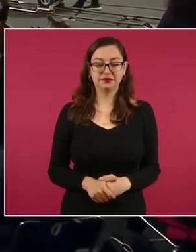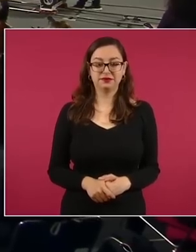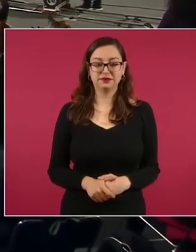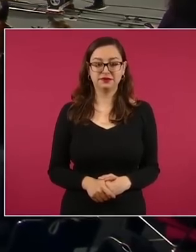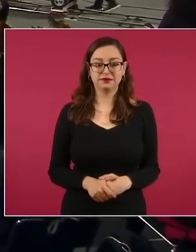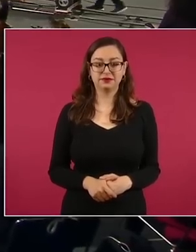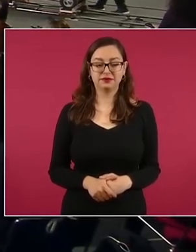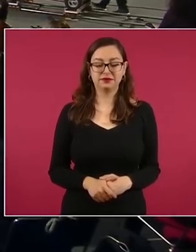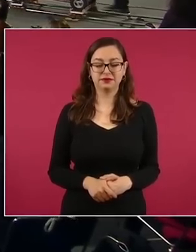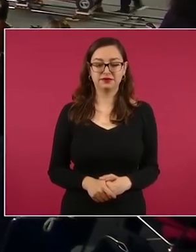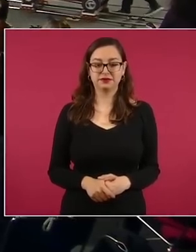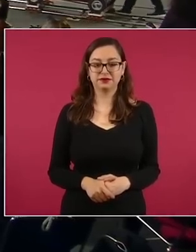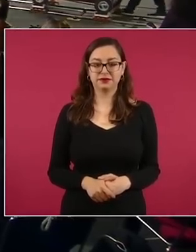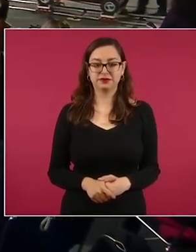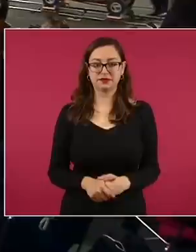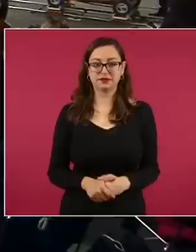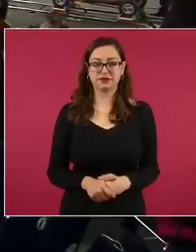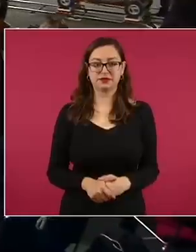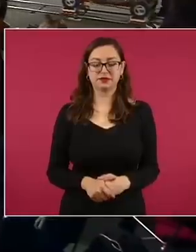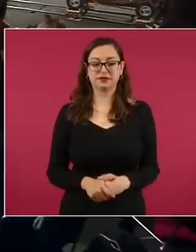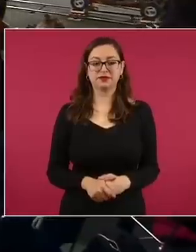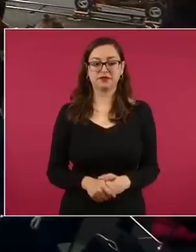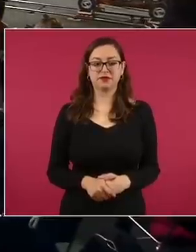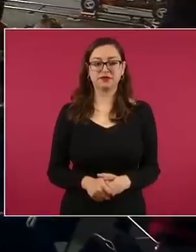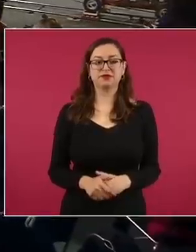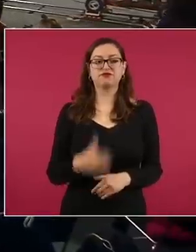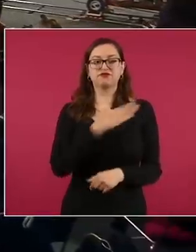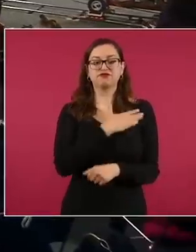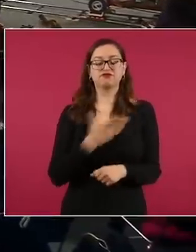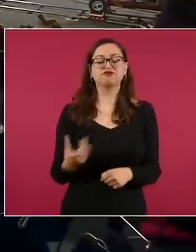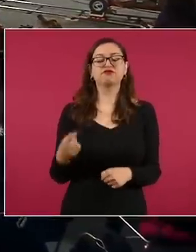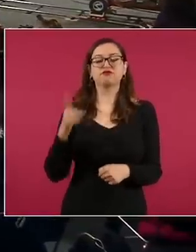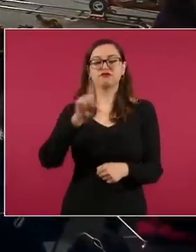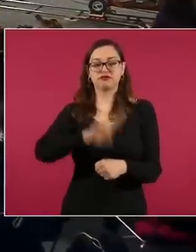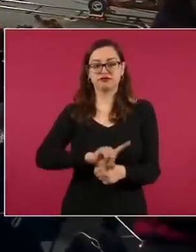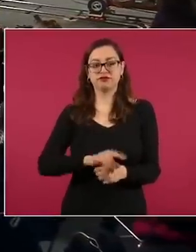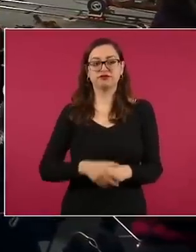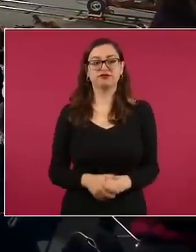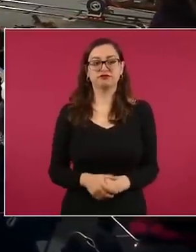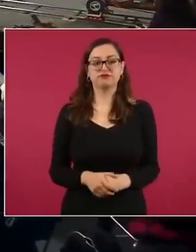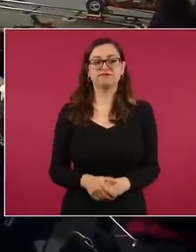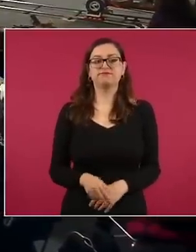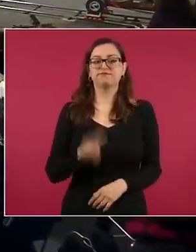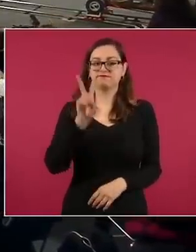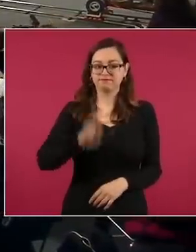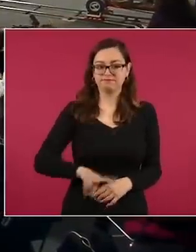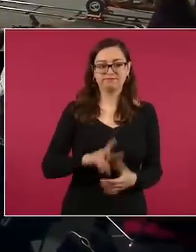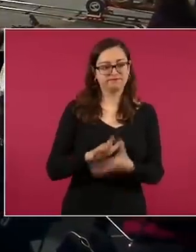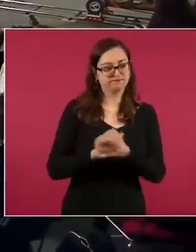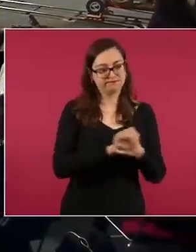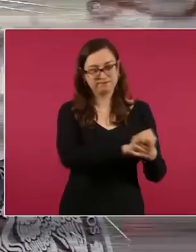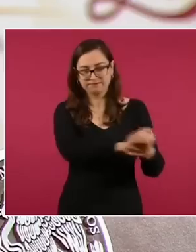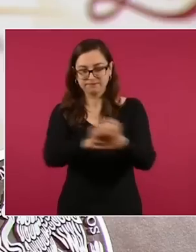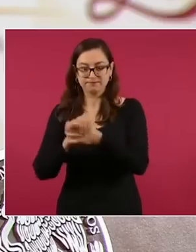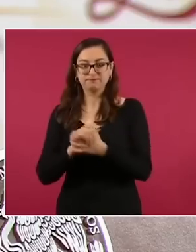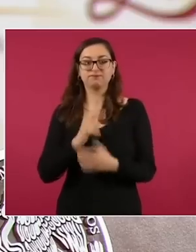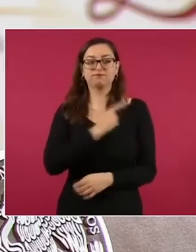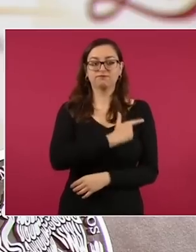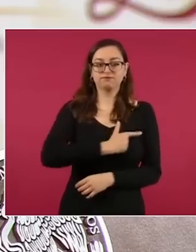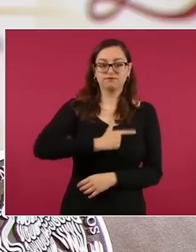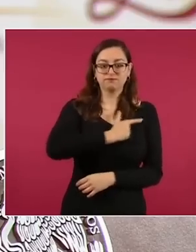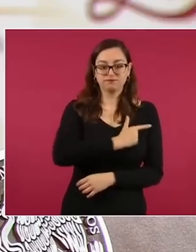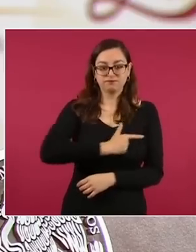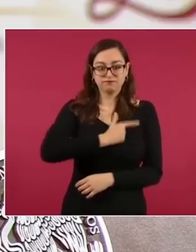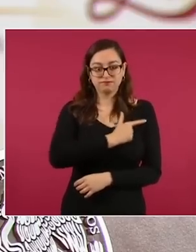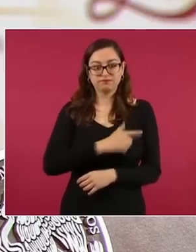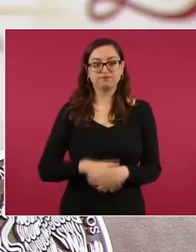se sabía desde el 26 de septiembre. Mañana viernes se dará a conocer el nombre del próximo titular de Economía, según adelantó